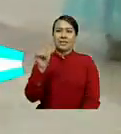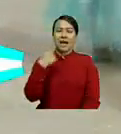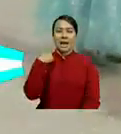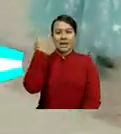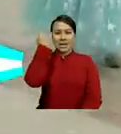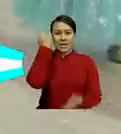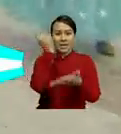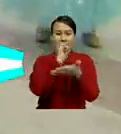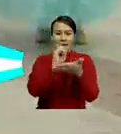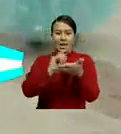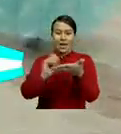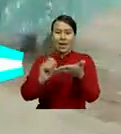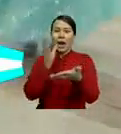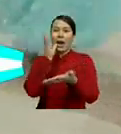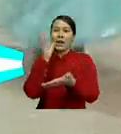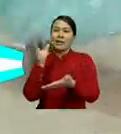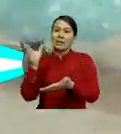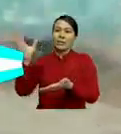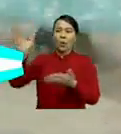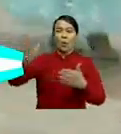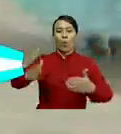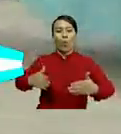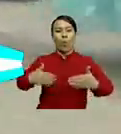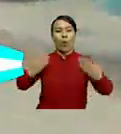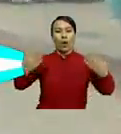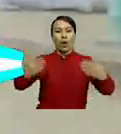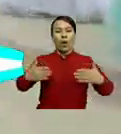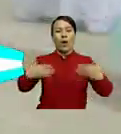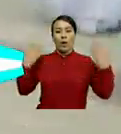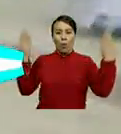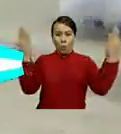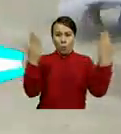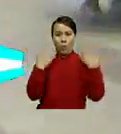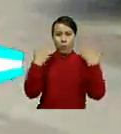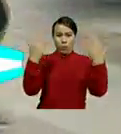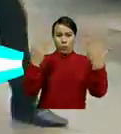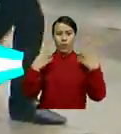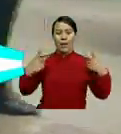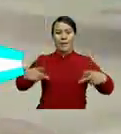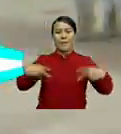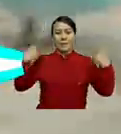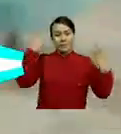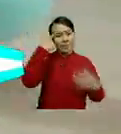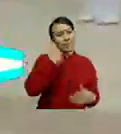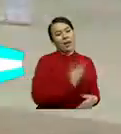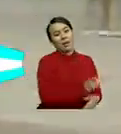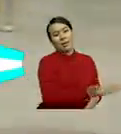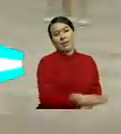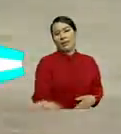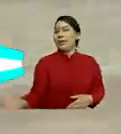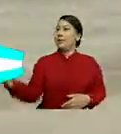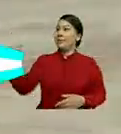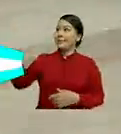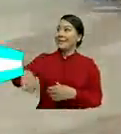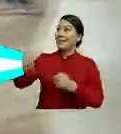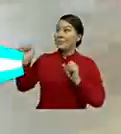de Guayaquil Vive por Ti. Mientras tanto, del lado de acá, si les mostramos, están continuando